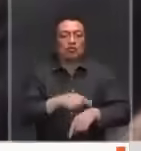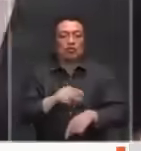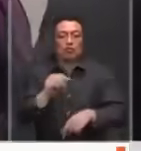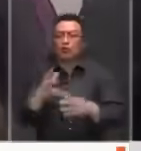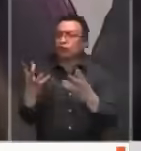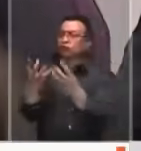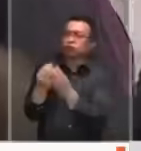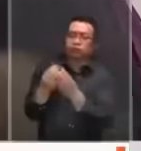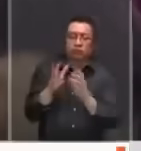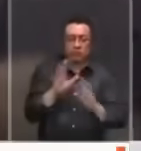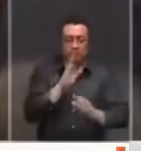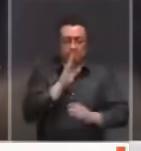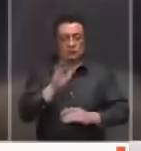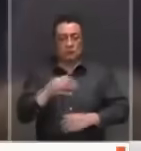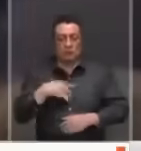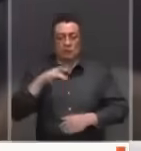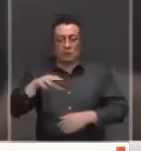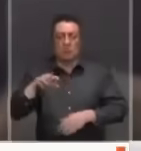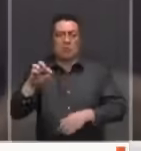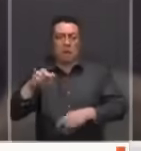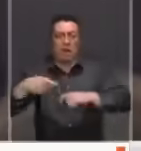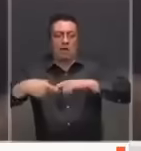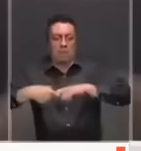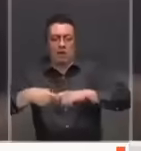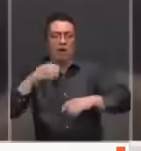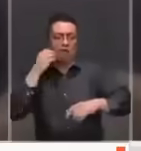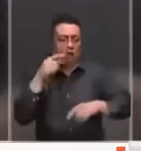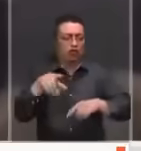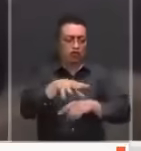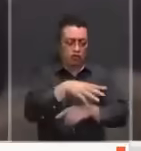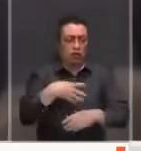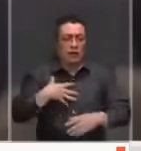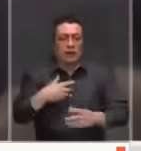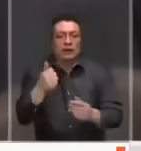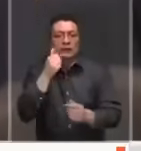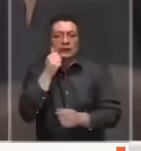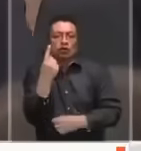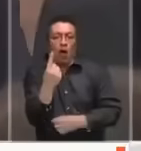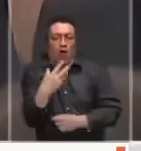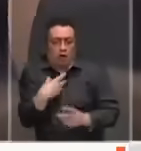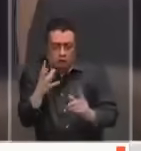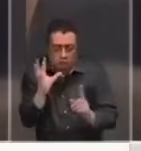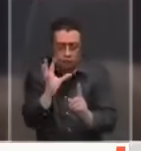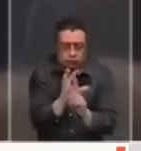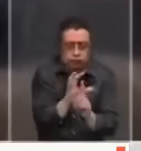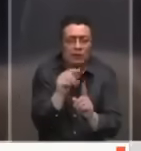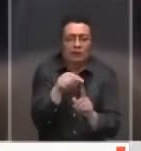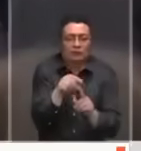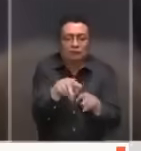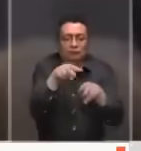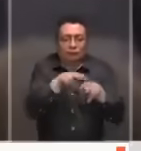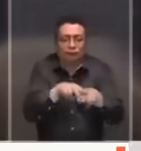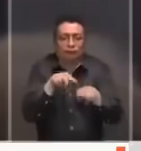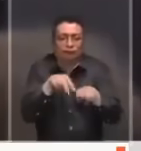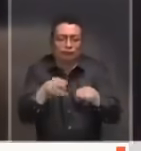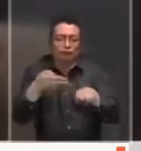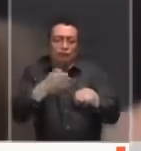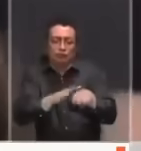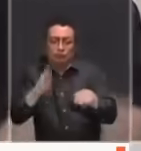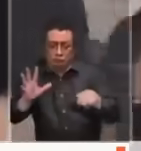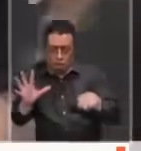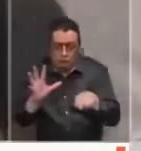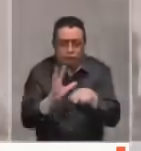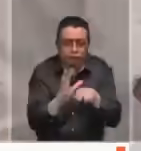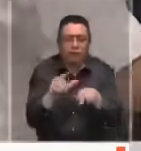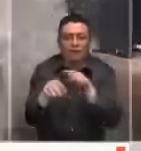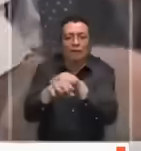un padre, es un hermano, un abuelo, un esposo, y la verdad es que es muy importante también respetar este